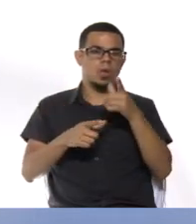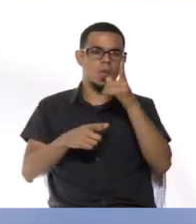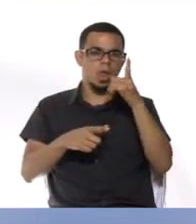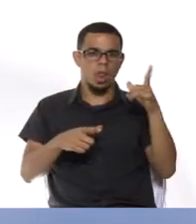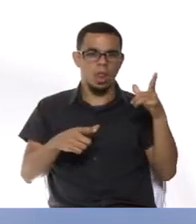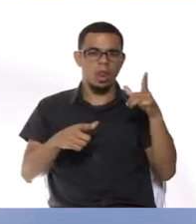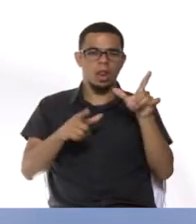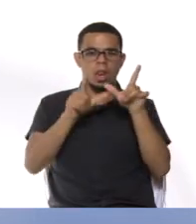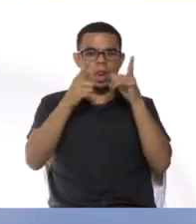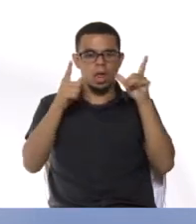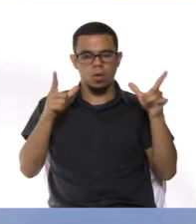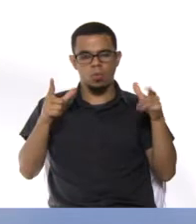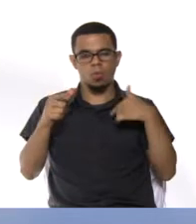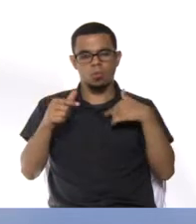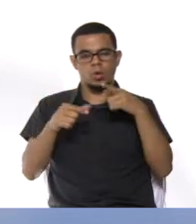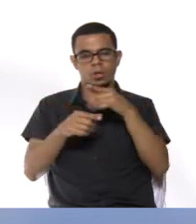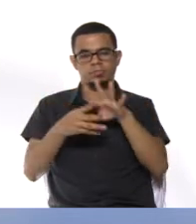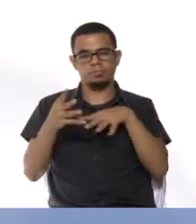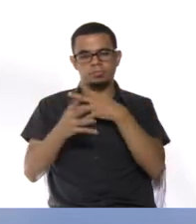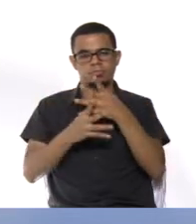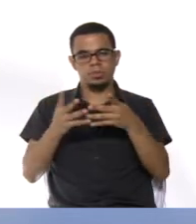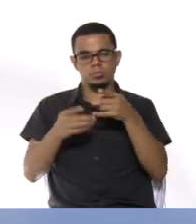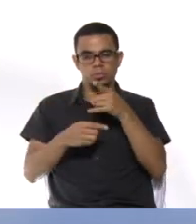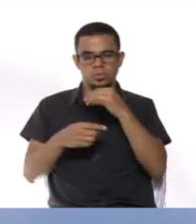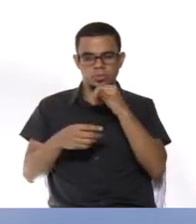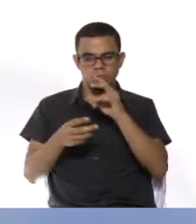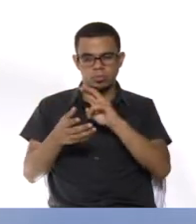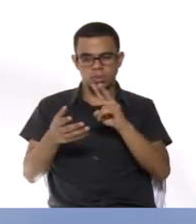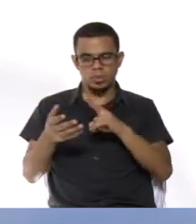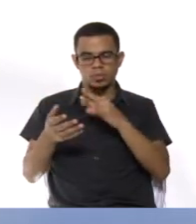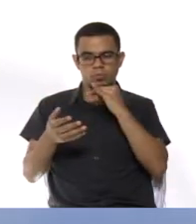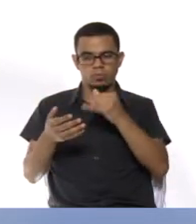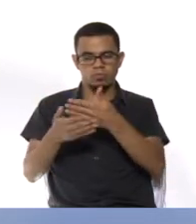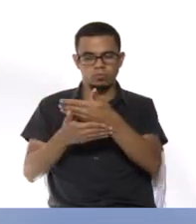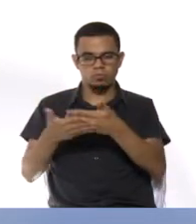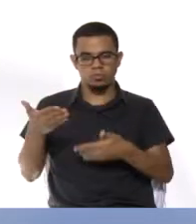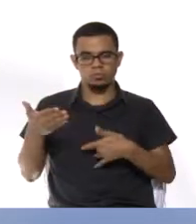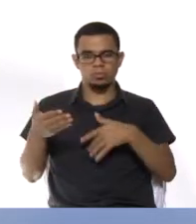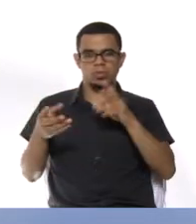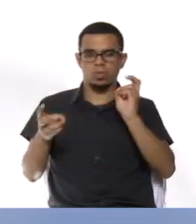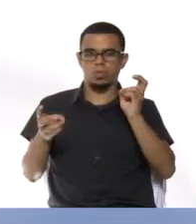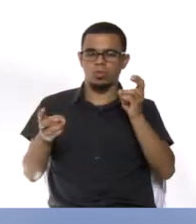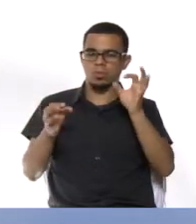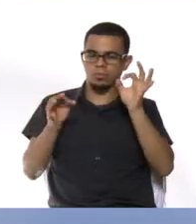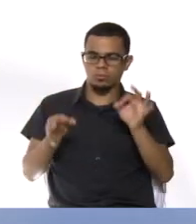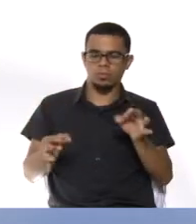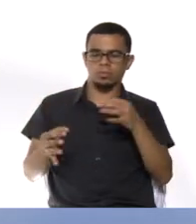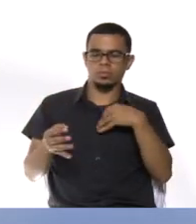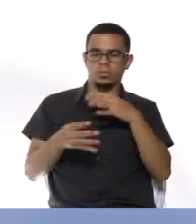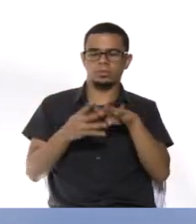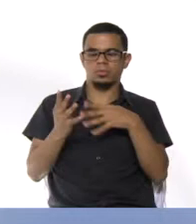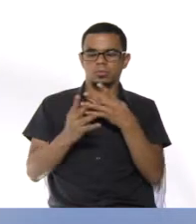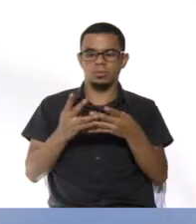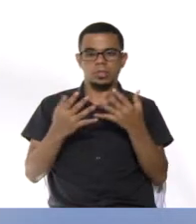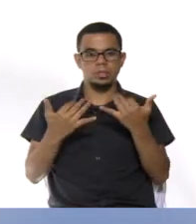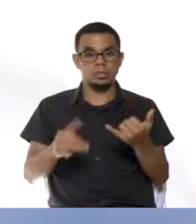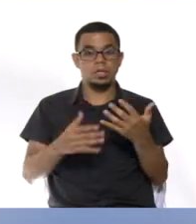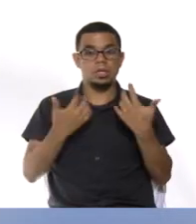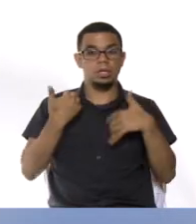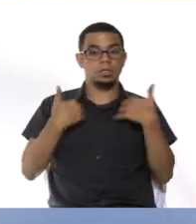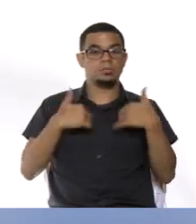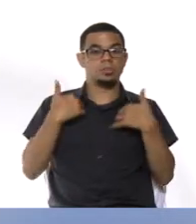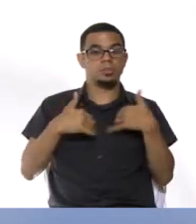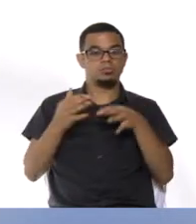comunicación con matemática. Podemos elaborar un texto informativo sobre matemáticas, sobre un tema específico, ya que hablamos el miércoles y